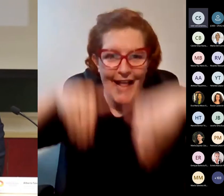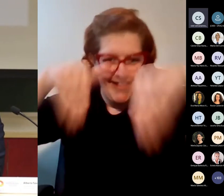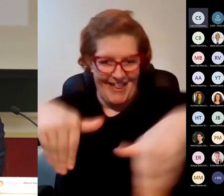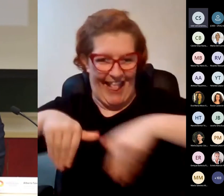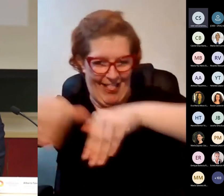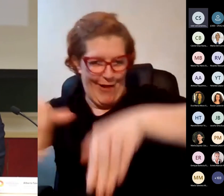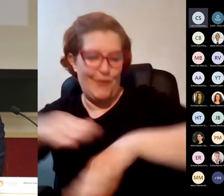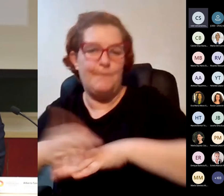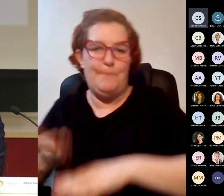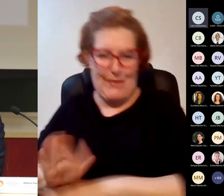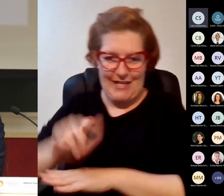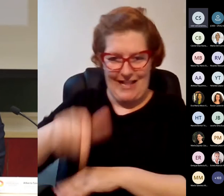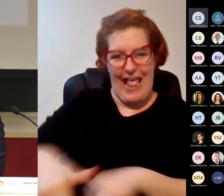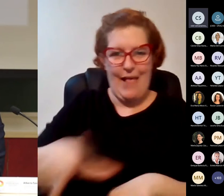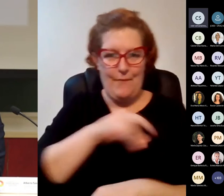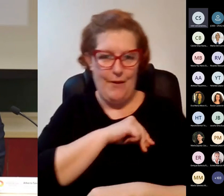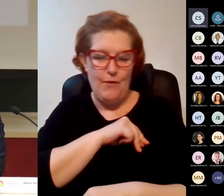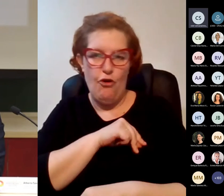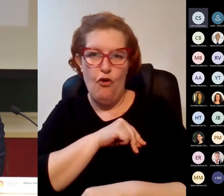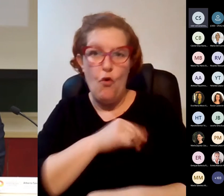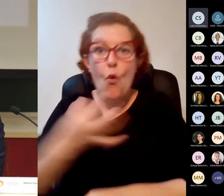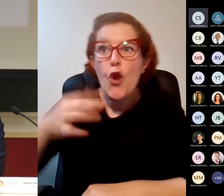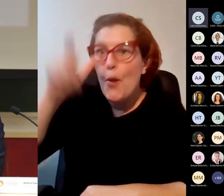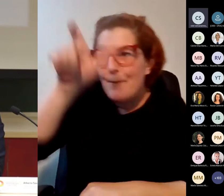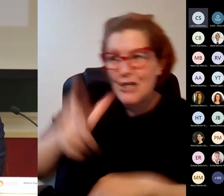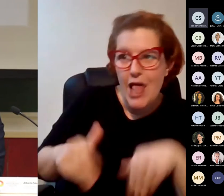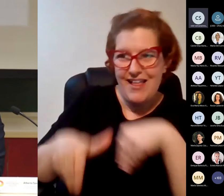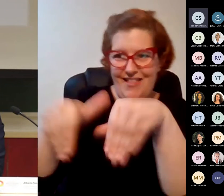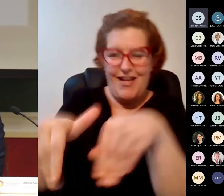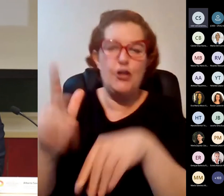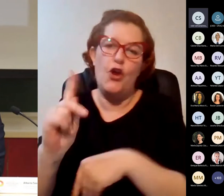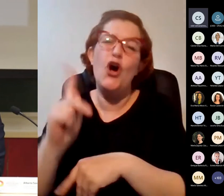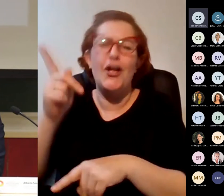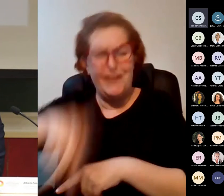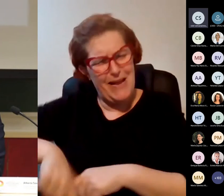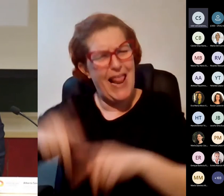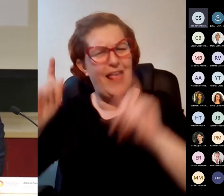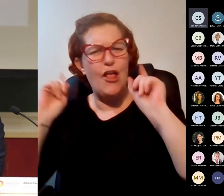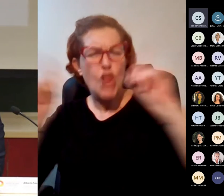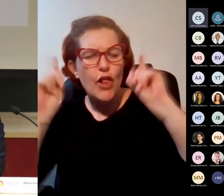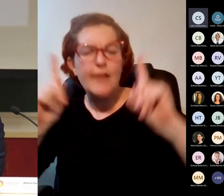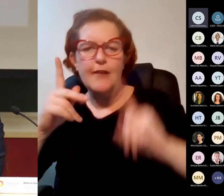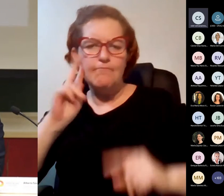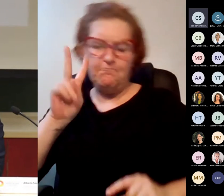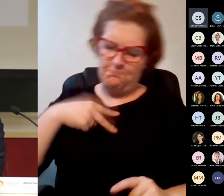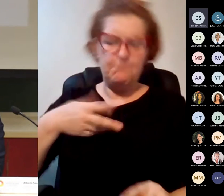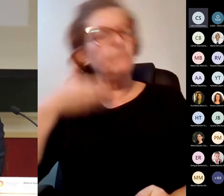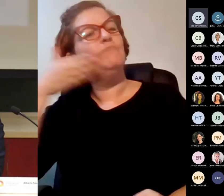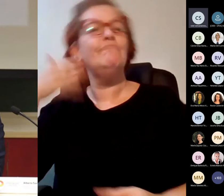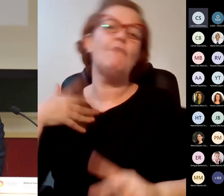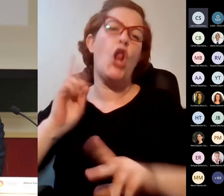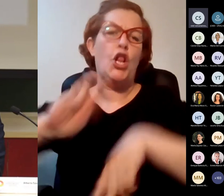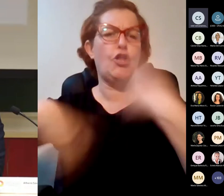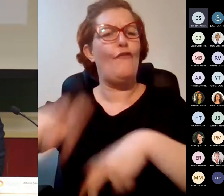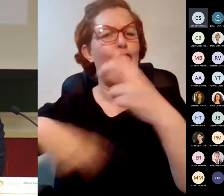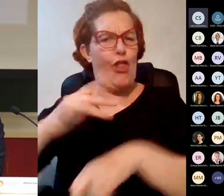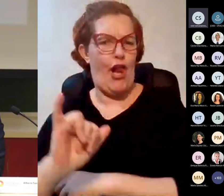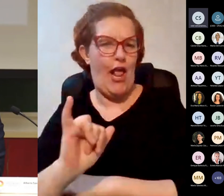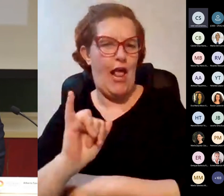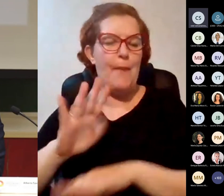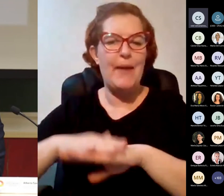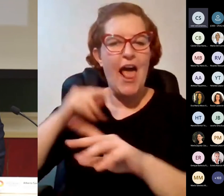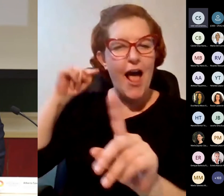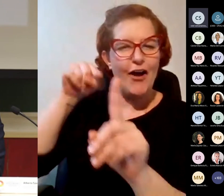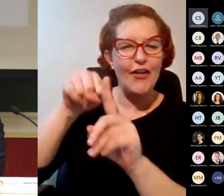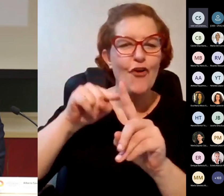galardón no sólo a ellos sino también a todos los docentes que hacen bandera de la innovación docente y buscando lograr una mejora de la calidad de los procesos de